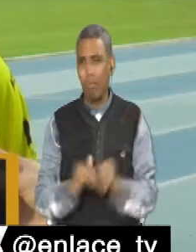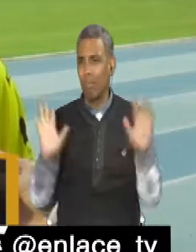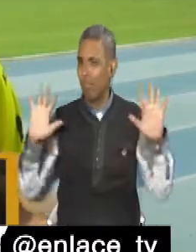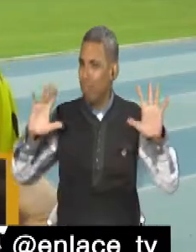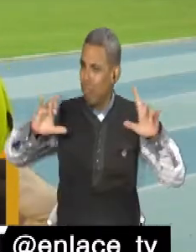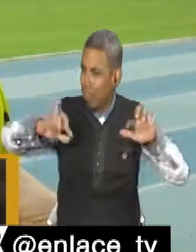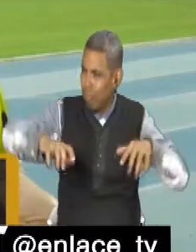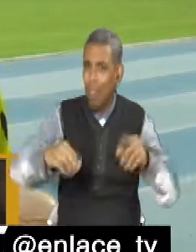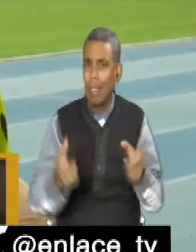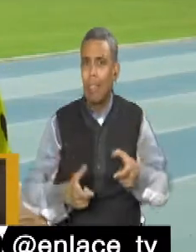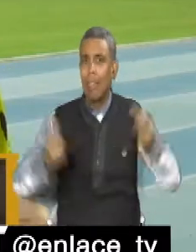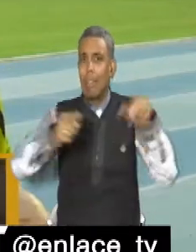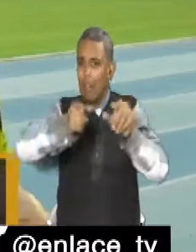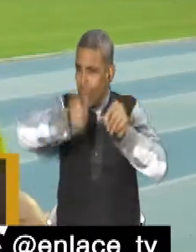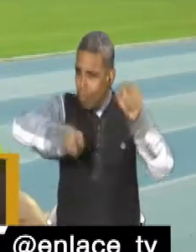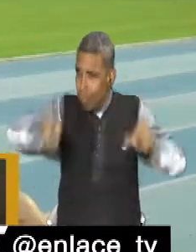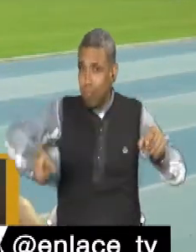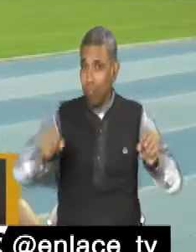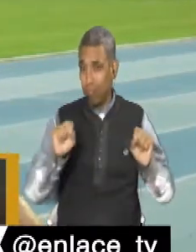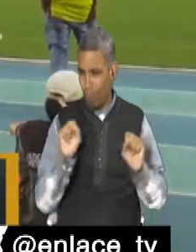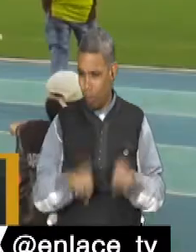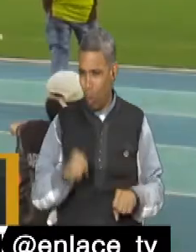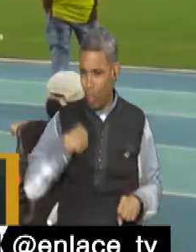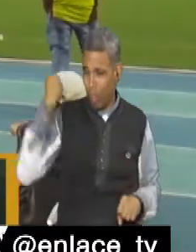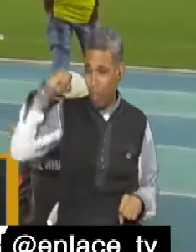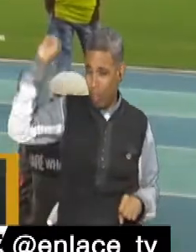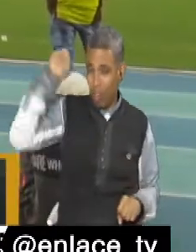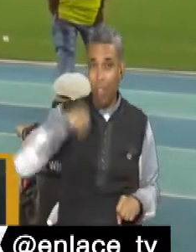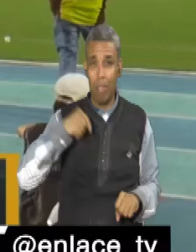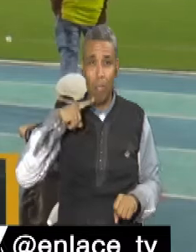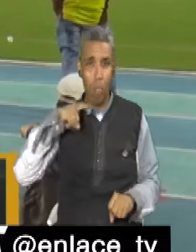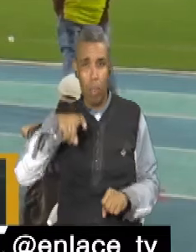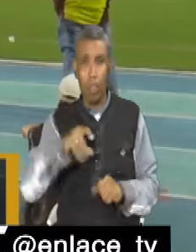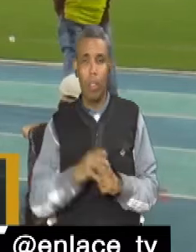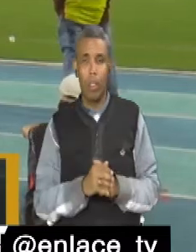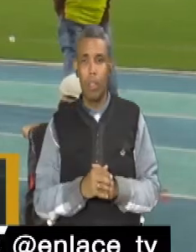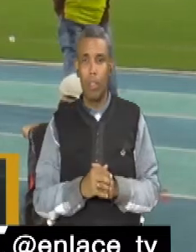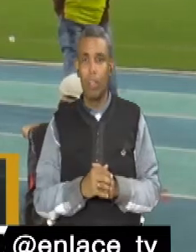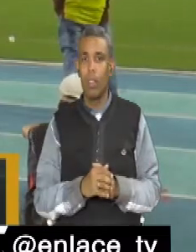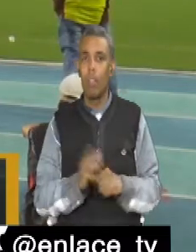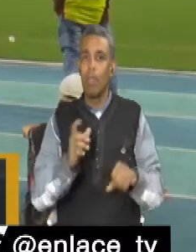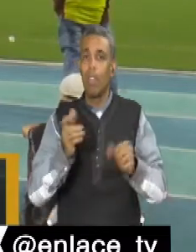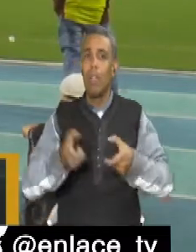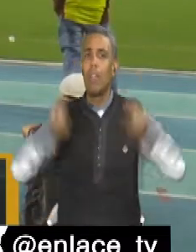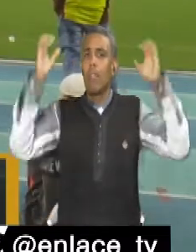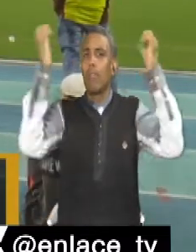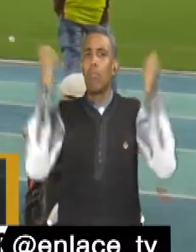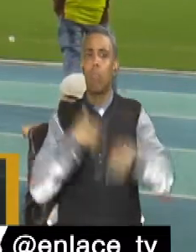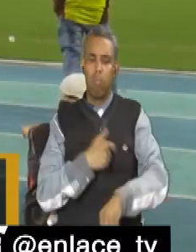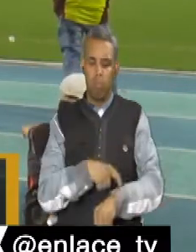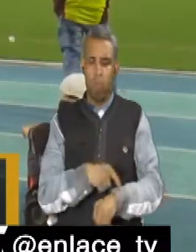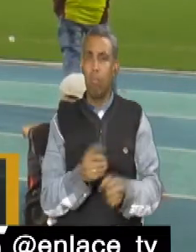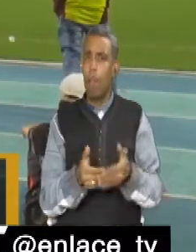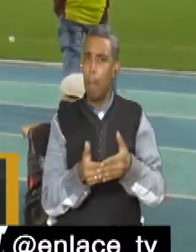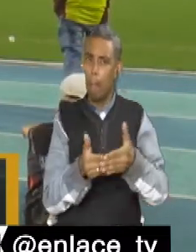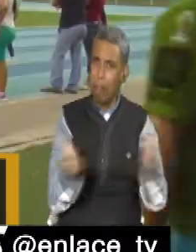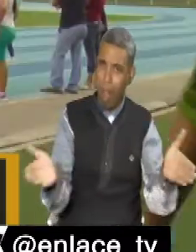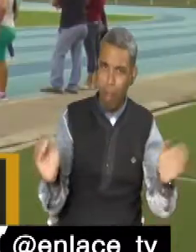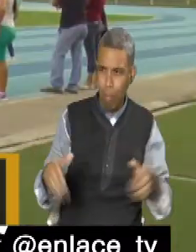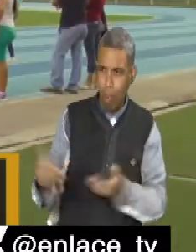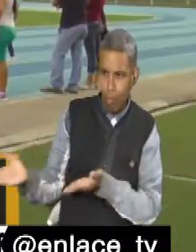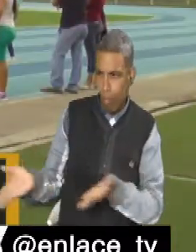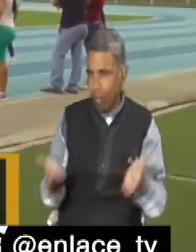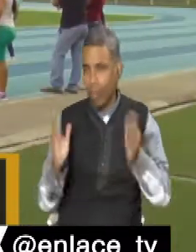que pongan todo de su parte para que le podamos ganar al Bucaramanga. Las puertas del estadio Daniel Villa Zapata han sido abiertas para que los hinchas de la Alianza Petrolera